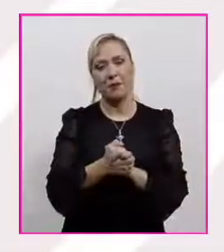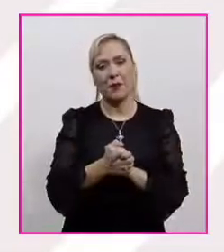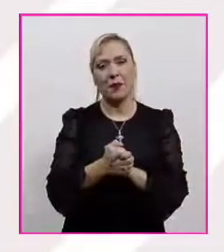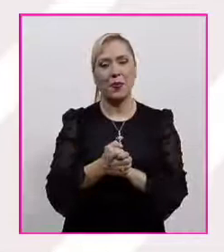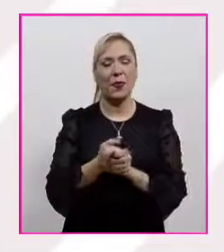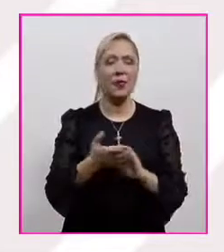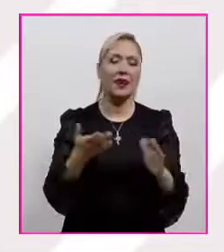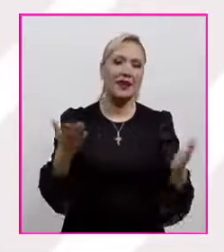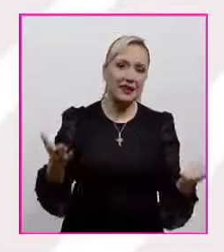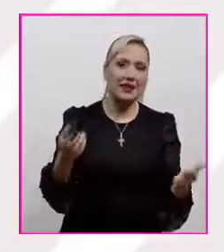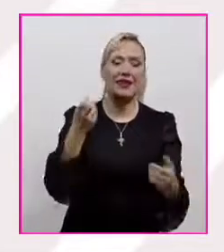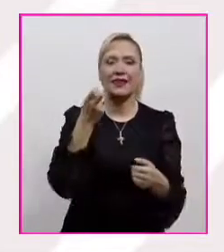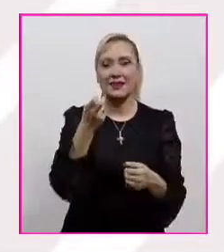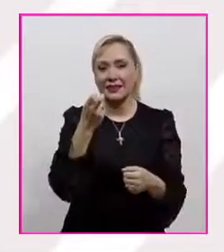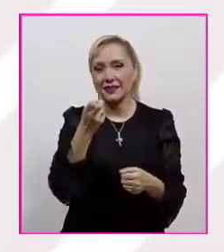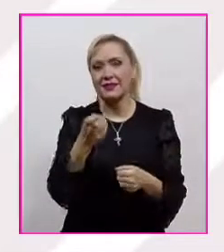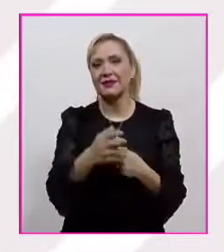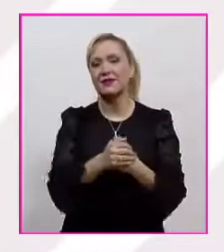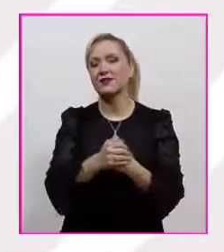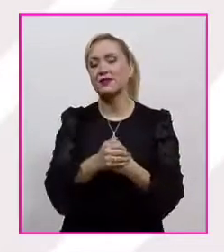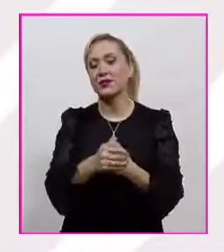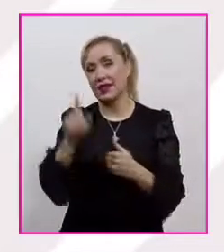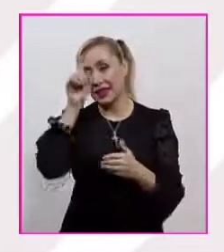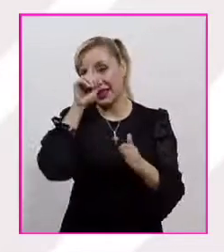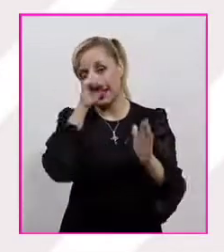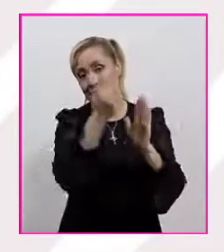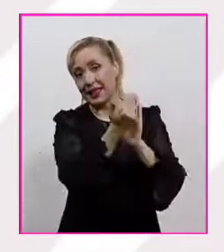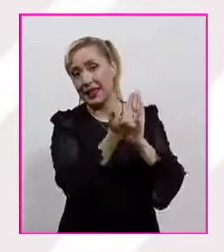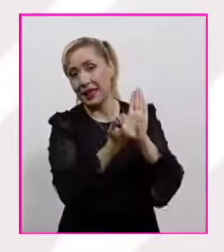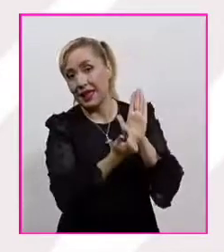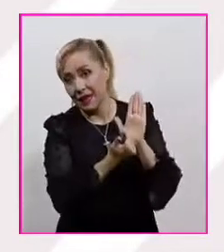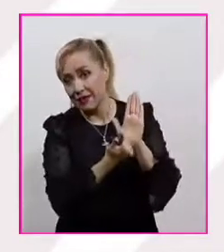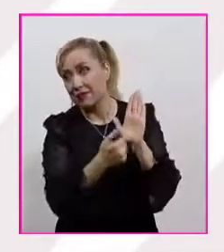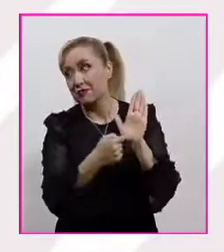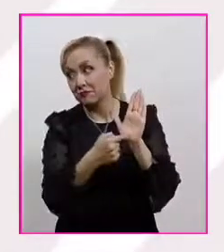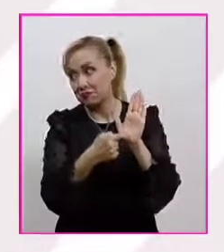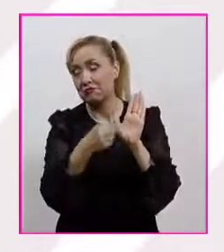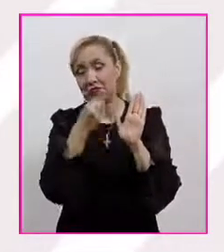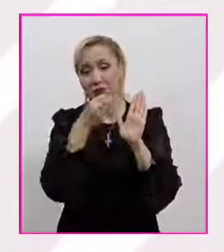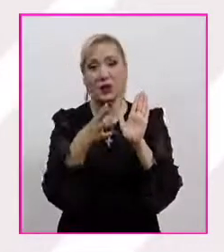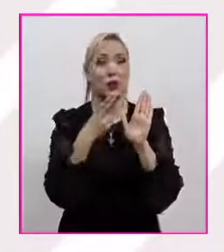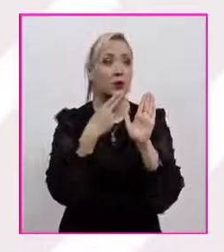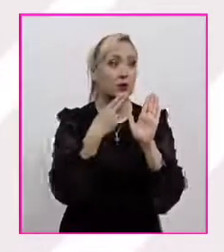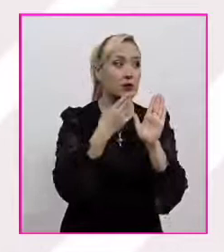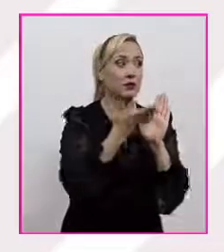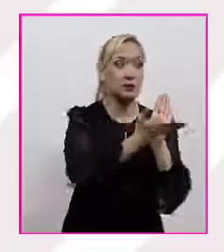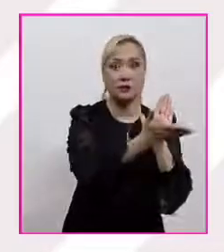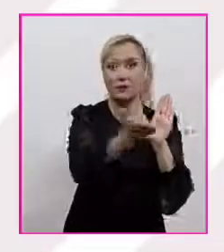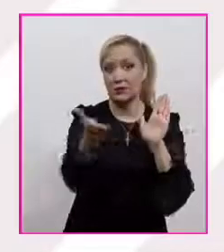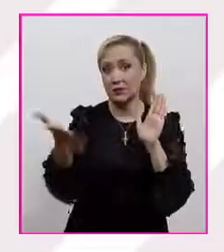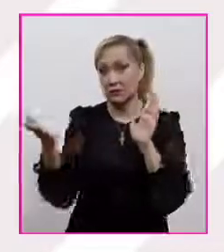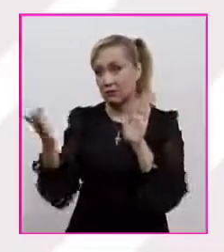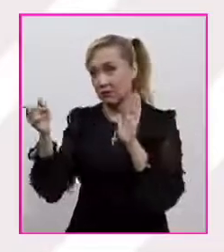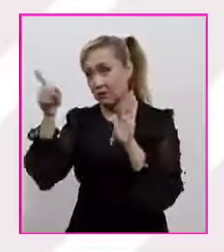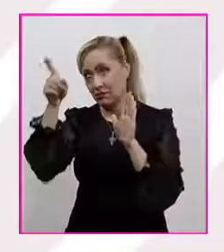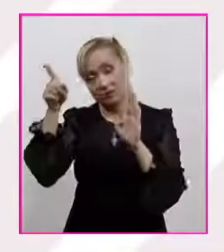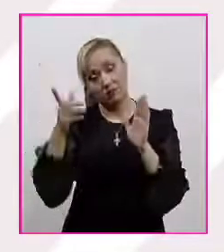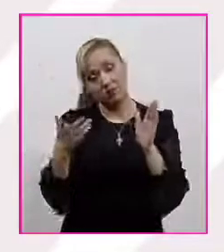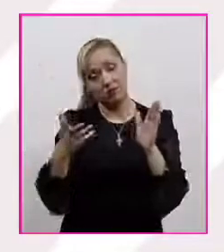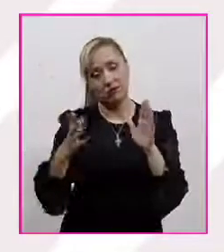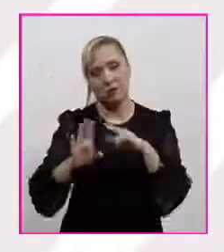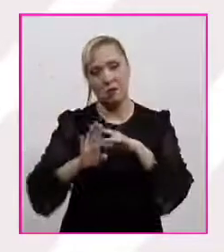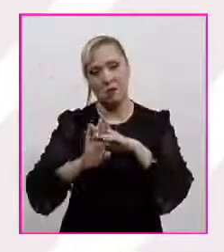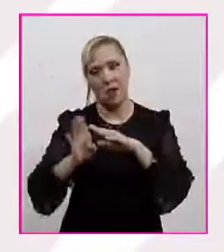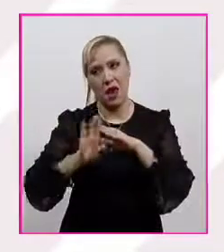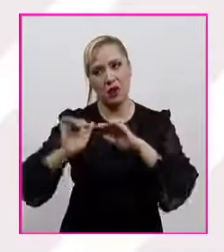evidentemente esta parte de la guía de bolsillo pues sería muy, muy útil para las autoridades de migración, ya que bueno, pues